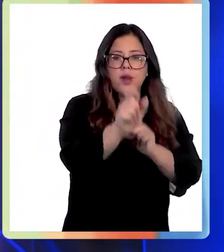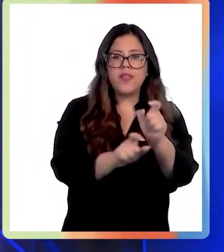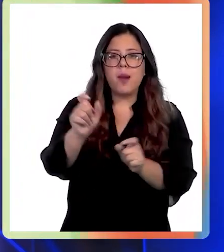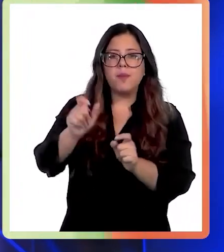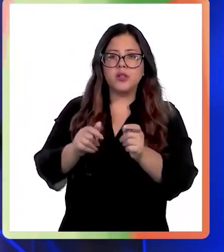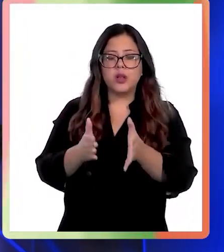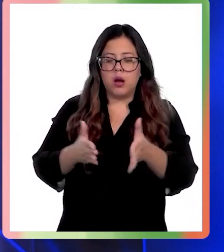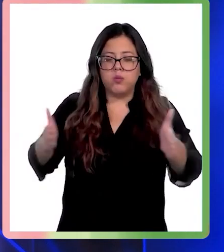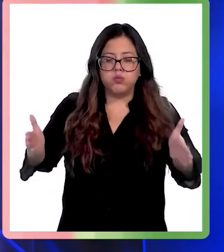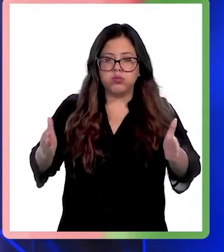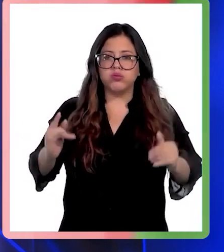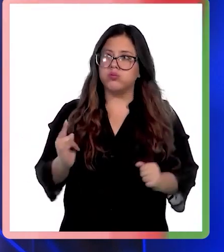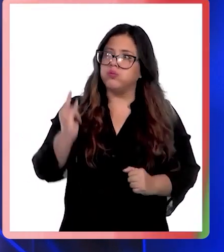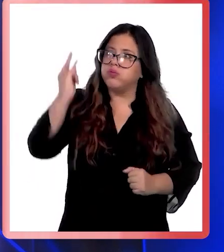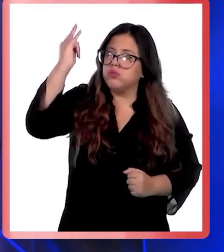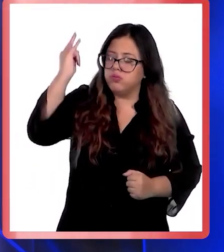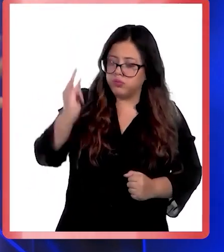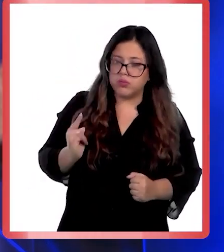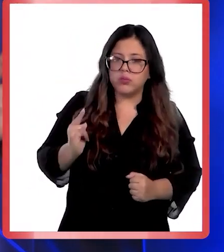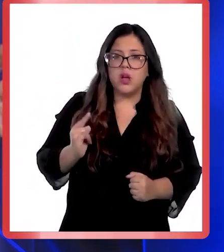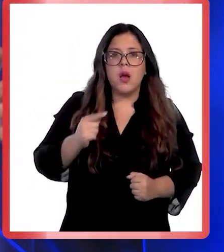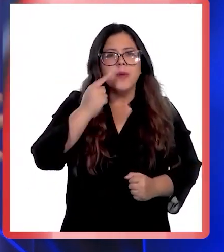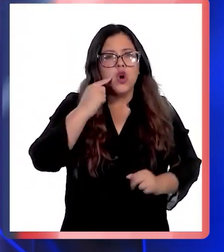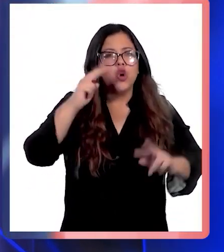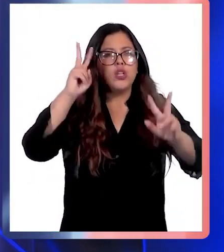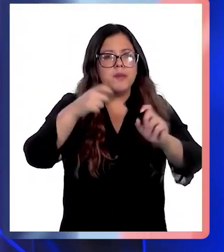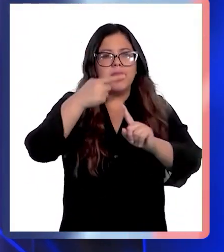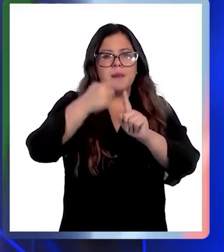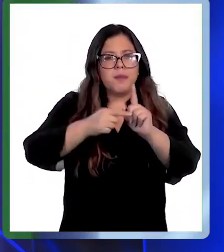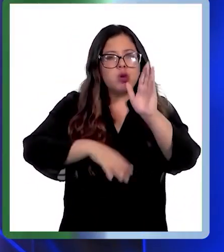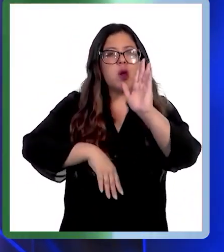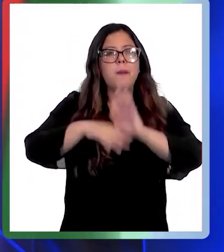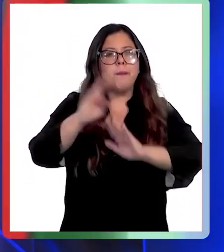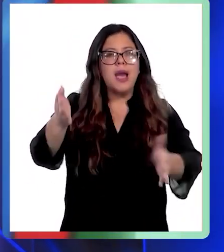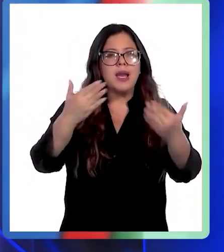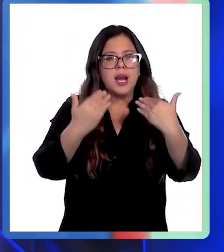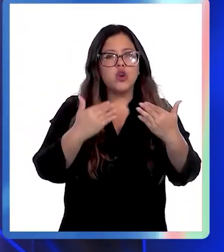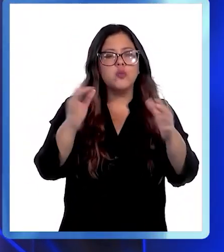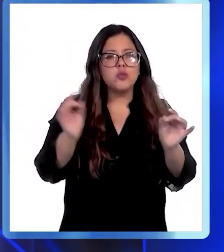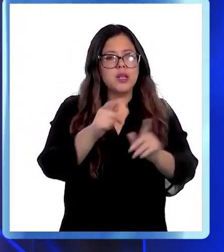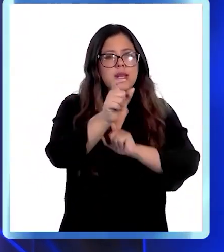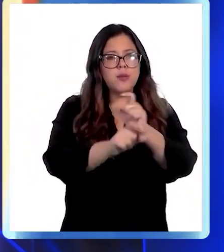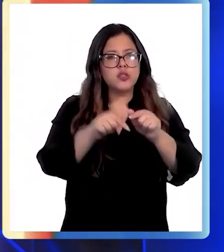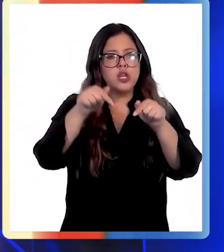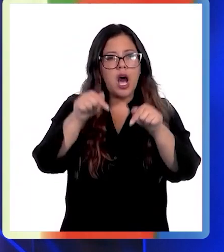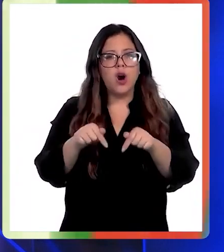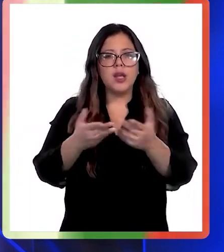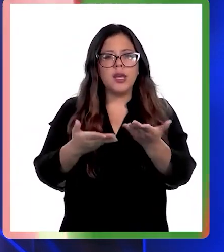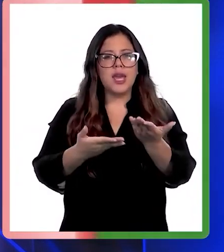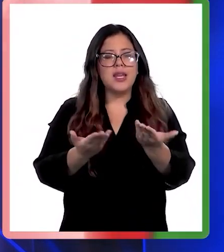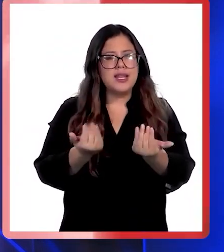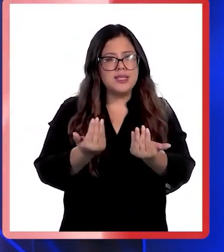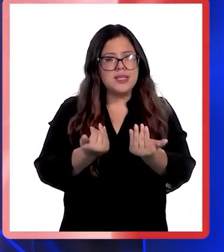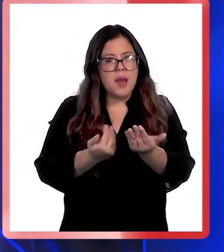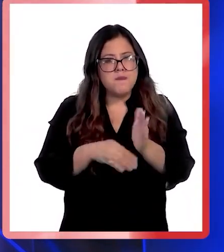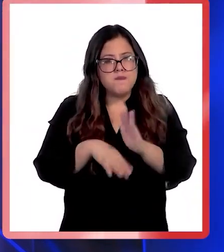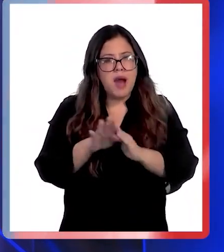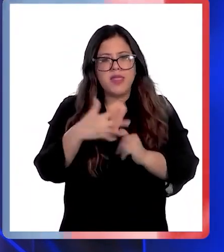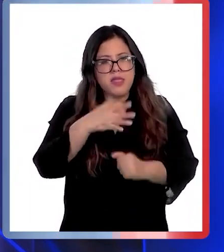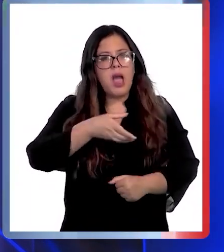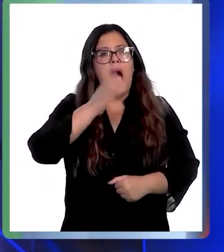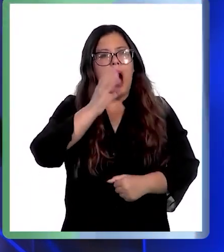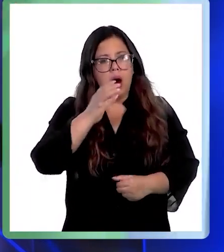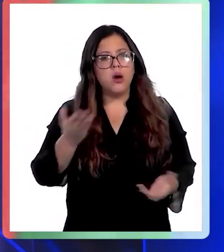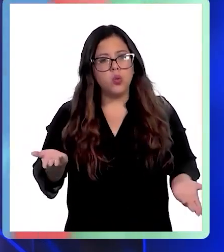nueva normalidad de las temperaturas globales más altas hacen que los seres humanos estemos teniendo una mayor necesidad de hidratarnos, o